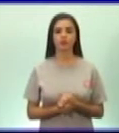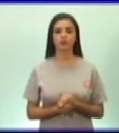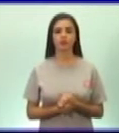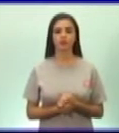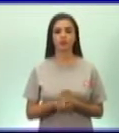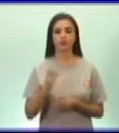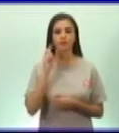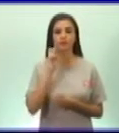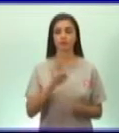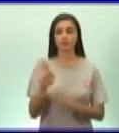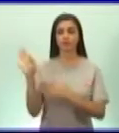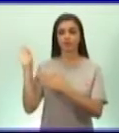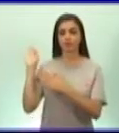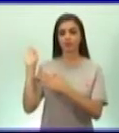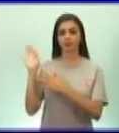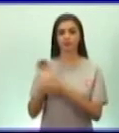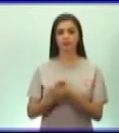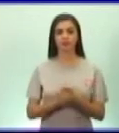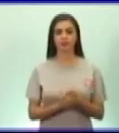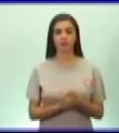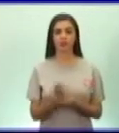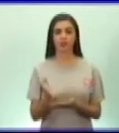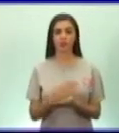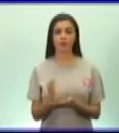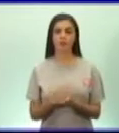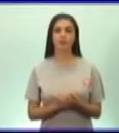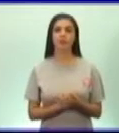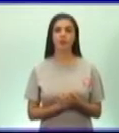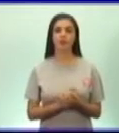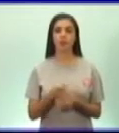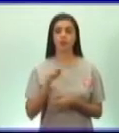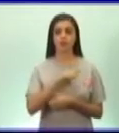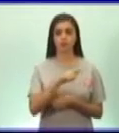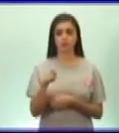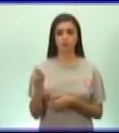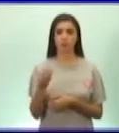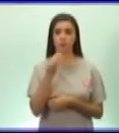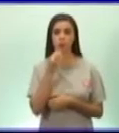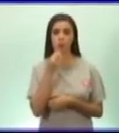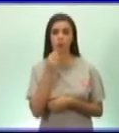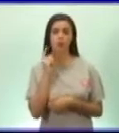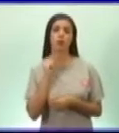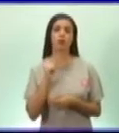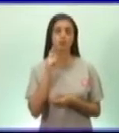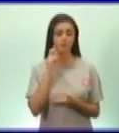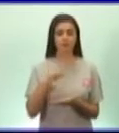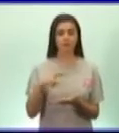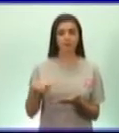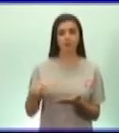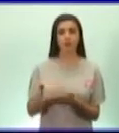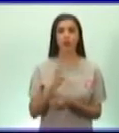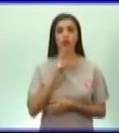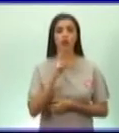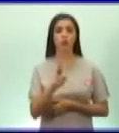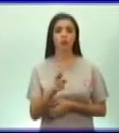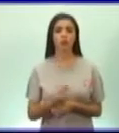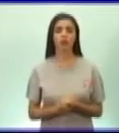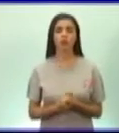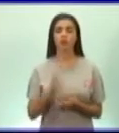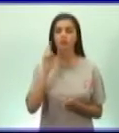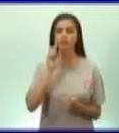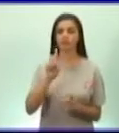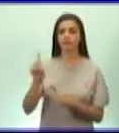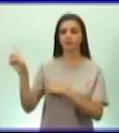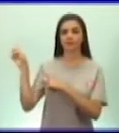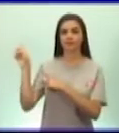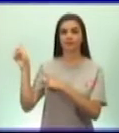Observemos en pantalla las páginas del libro de texto donde ustedes pueden encontrar esta respuesta a la pregunta cómo